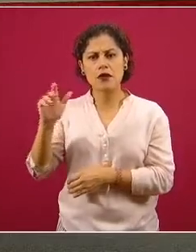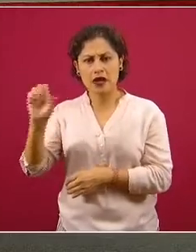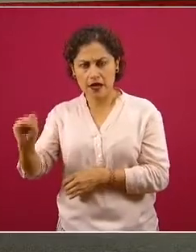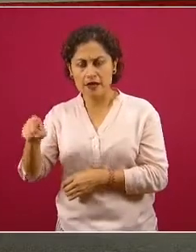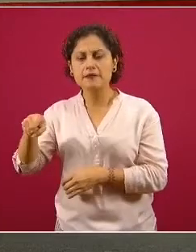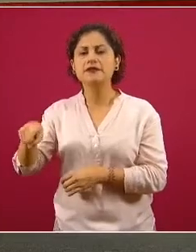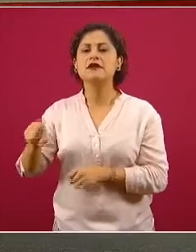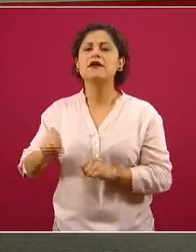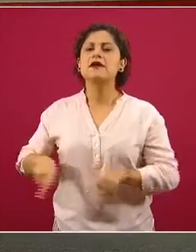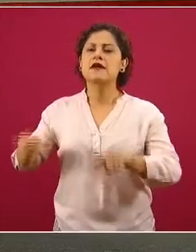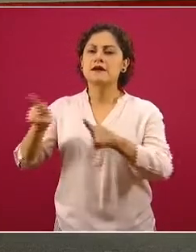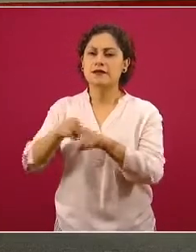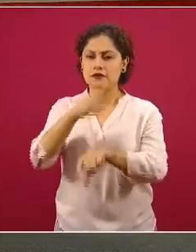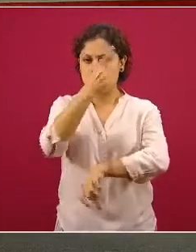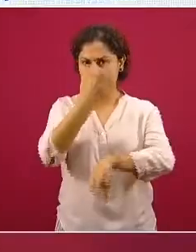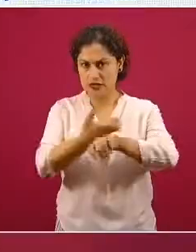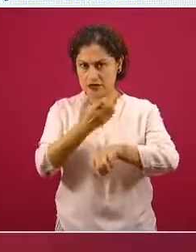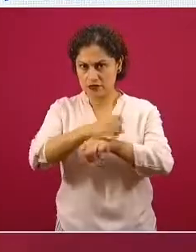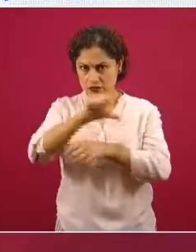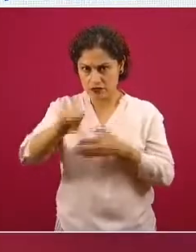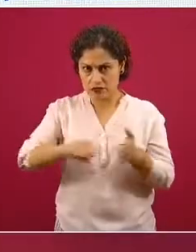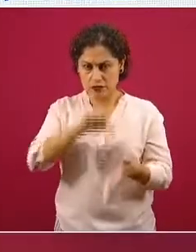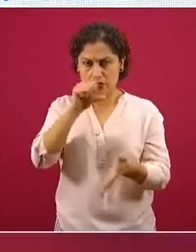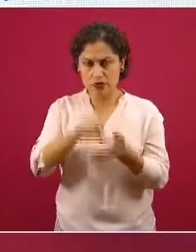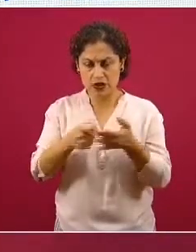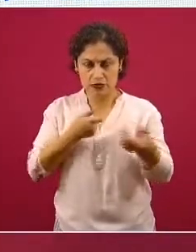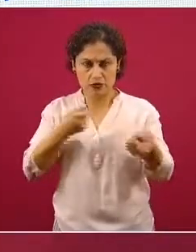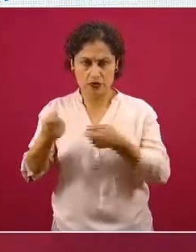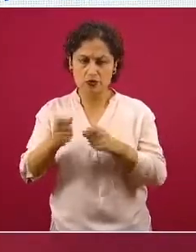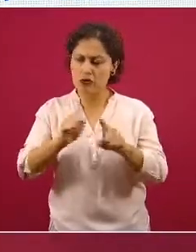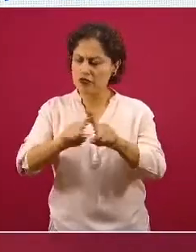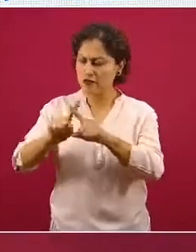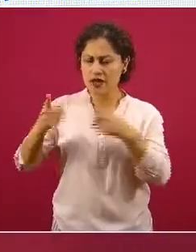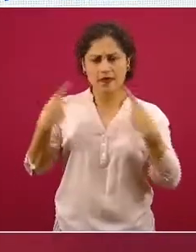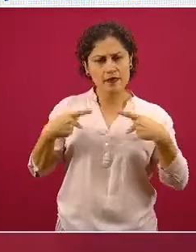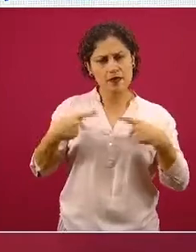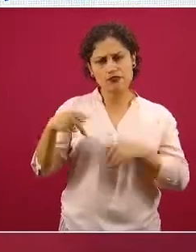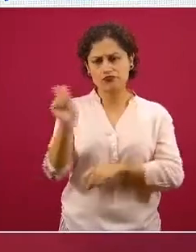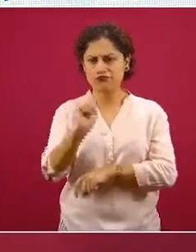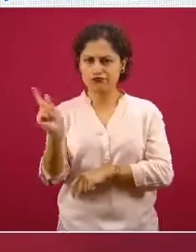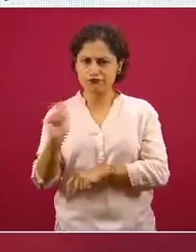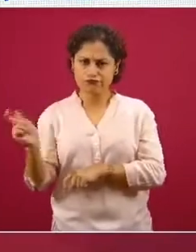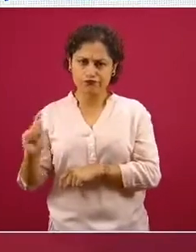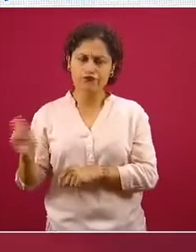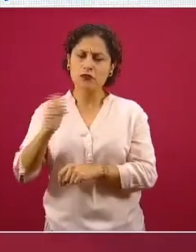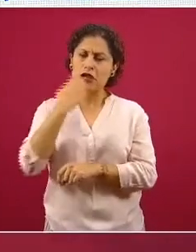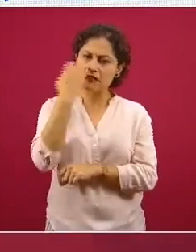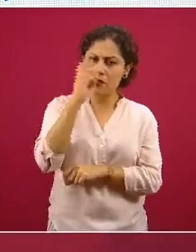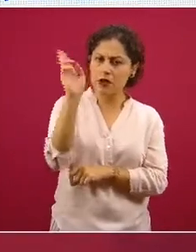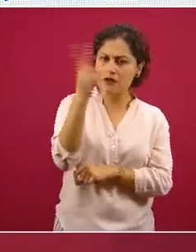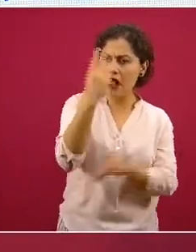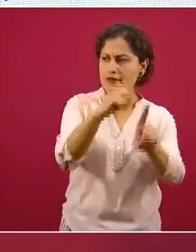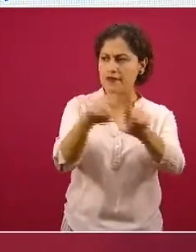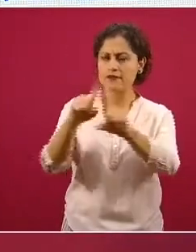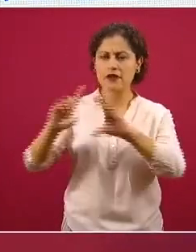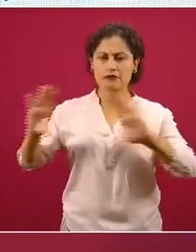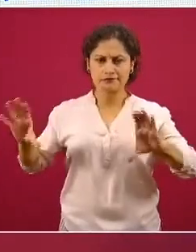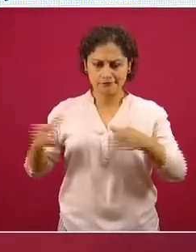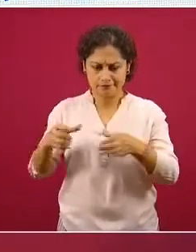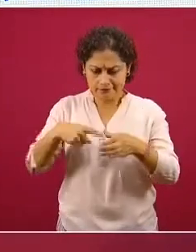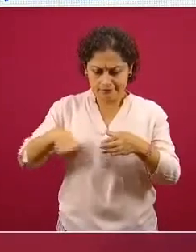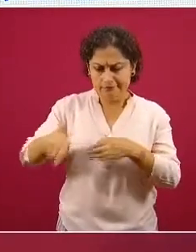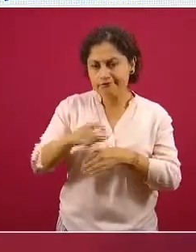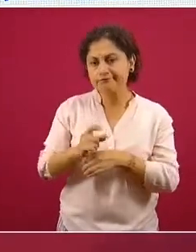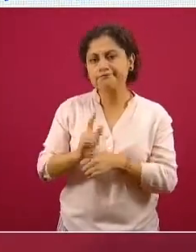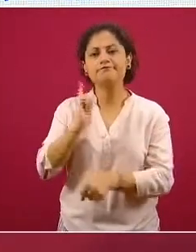Control de Enfermedades de Estados Unidos. Participaron otras personas expertas, desde luego centros académicos y demás, pero se hizo una propuesta